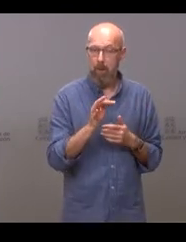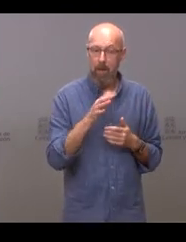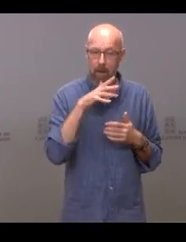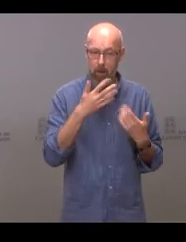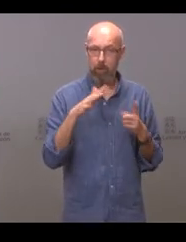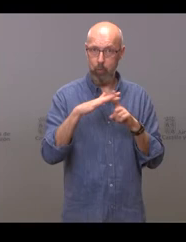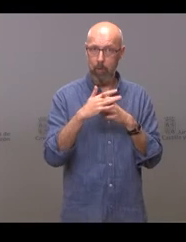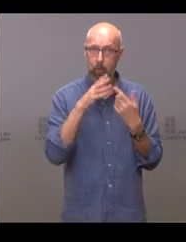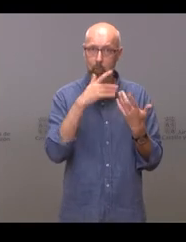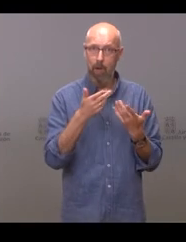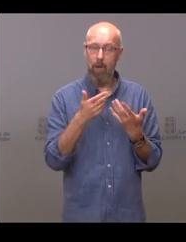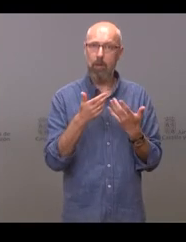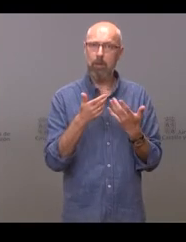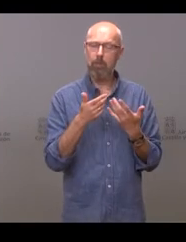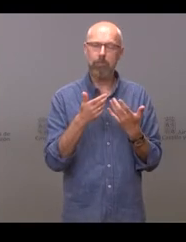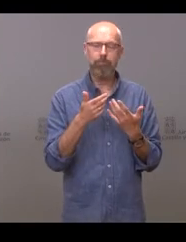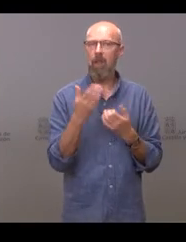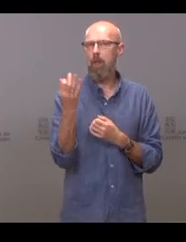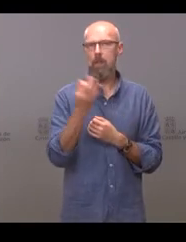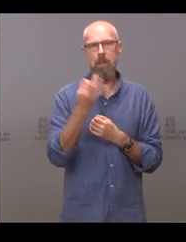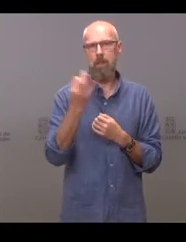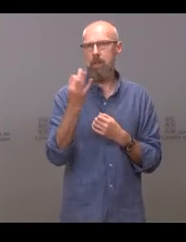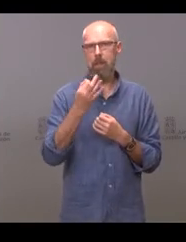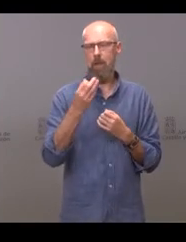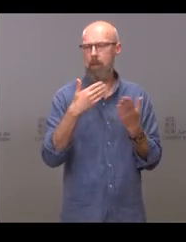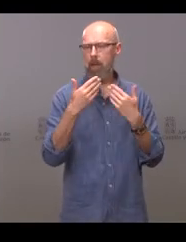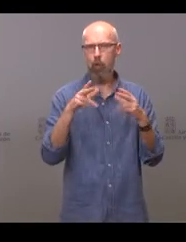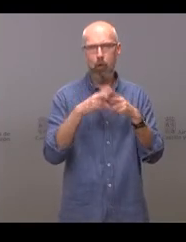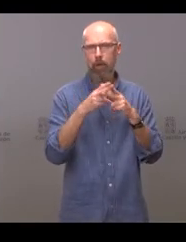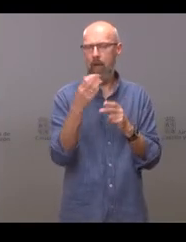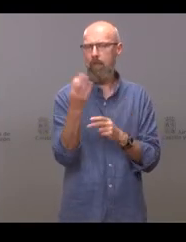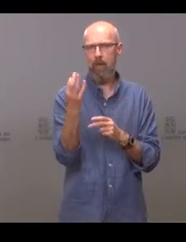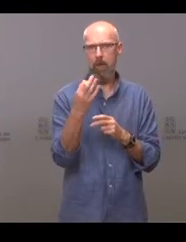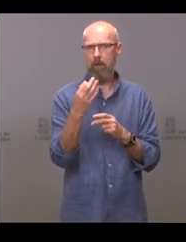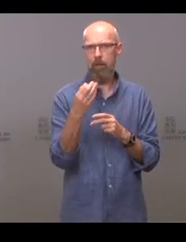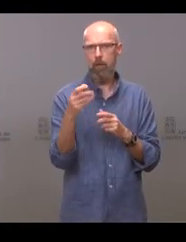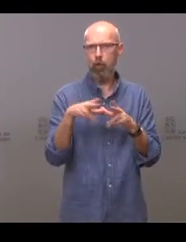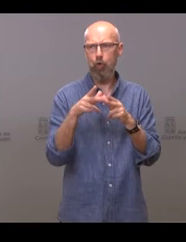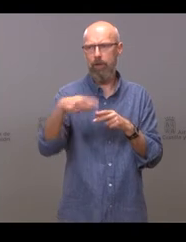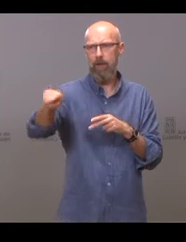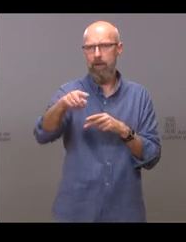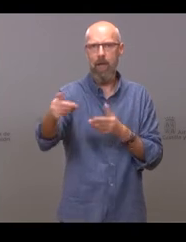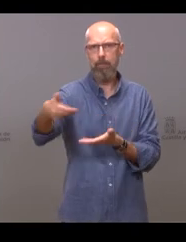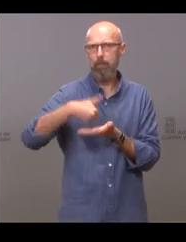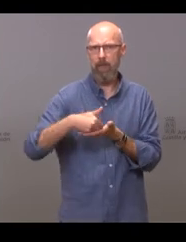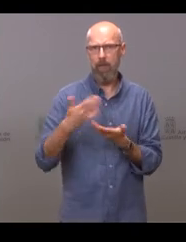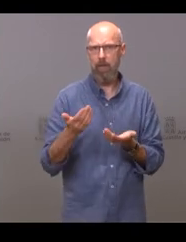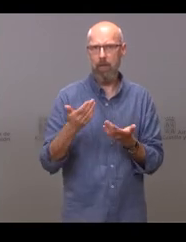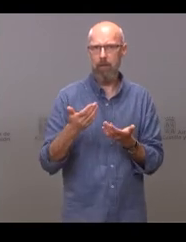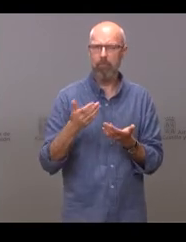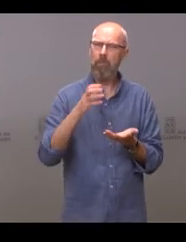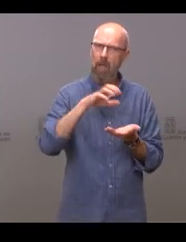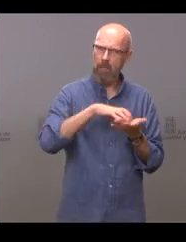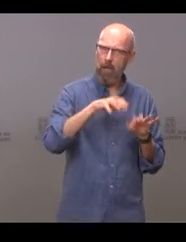es una exigencia cada vez más profunda y clara de la sociedad de la de castilla y león y de la de españa